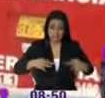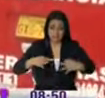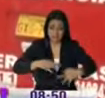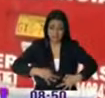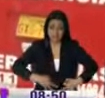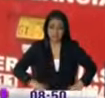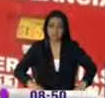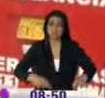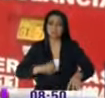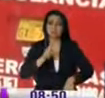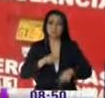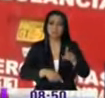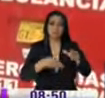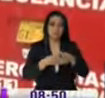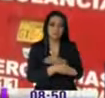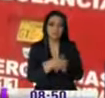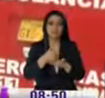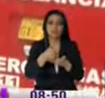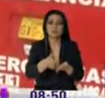se pudo